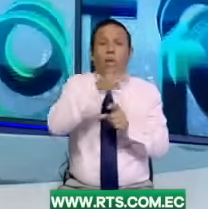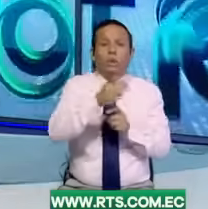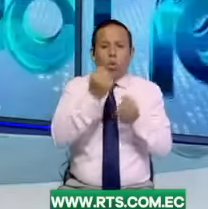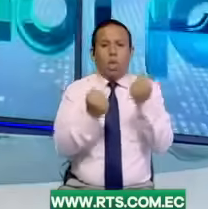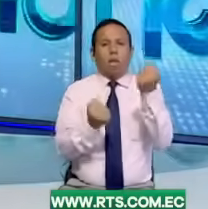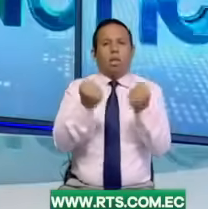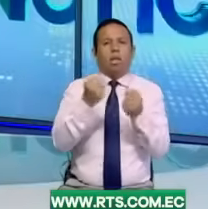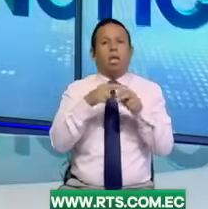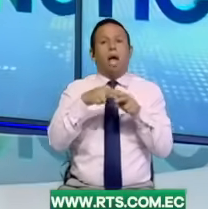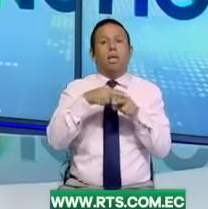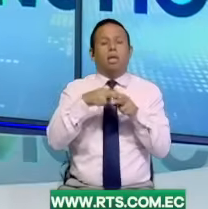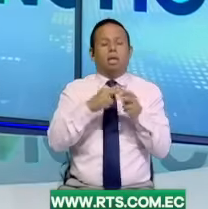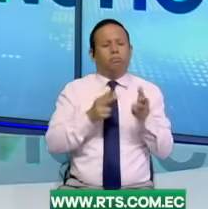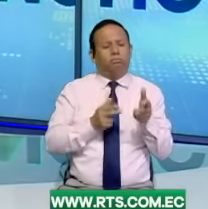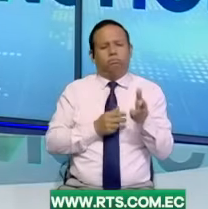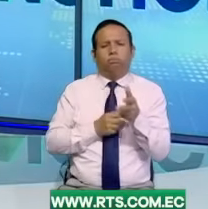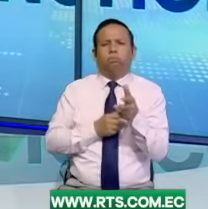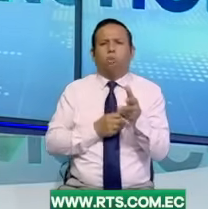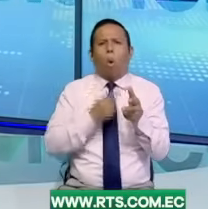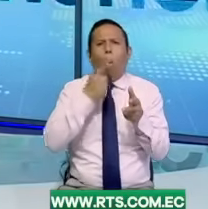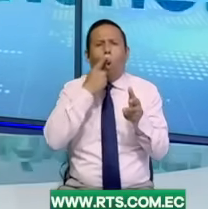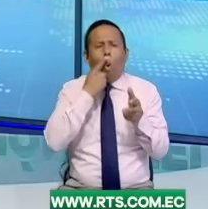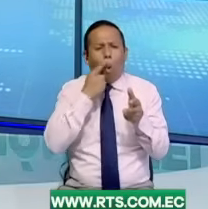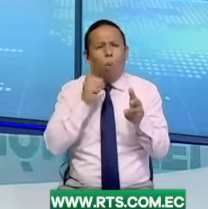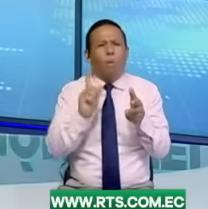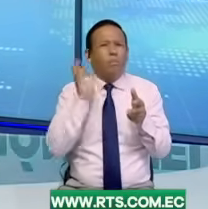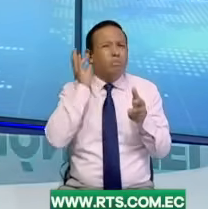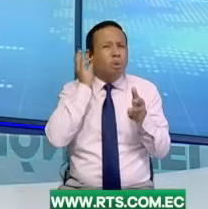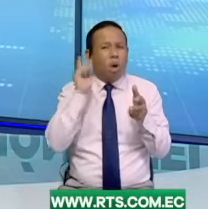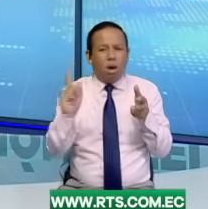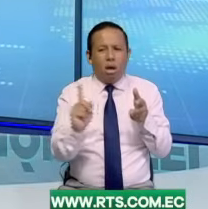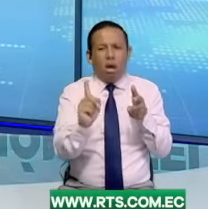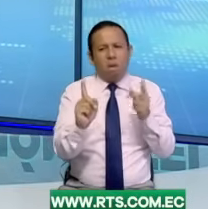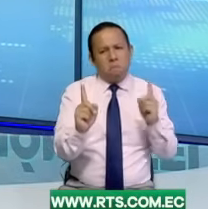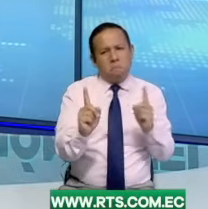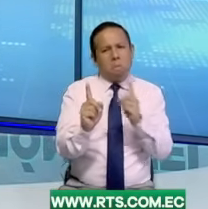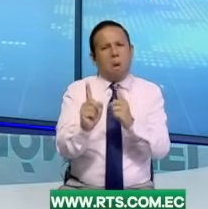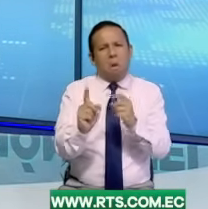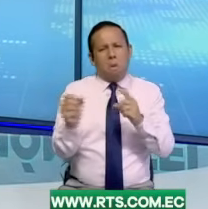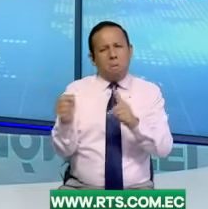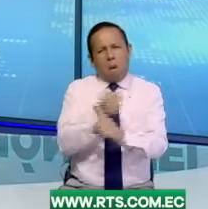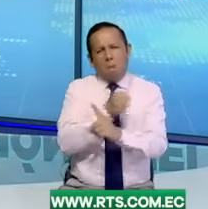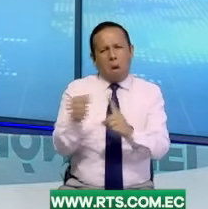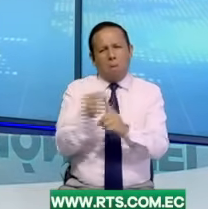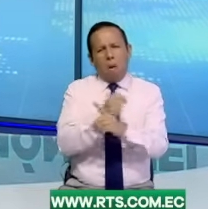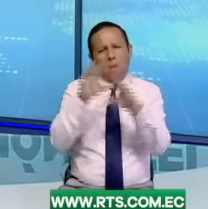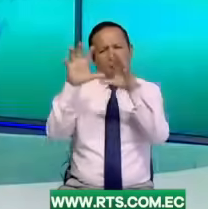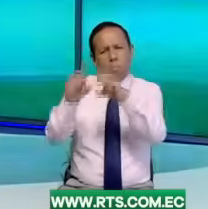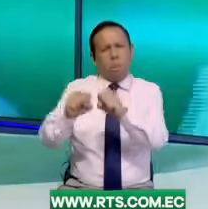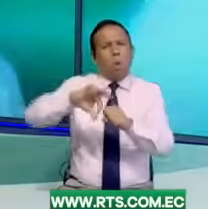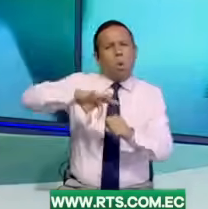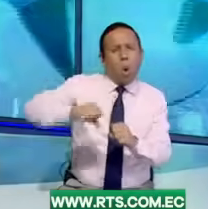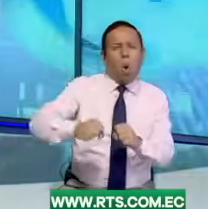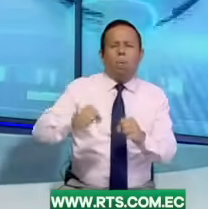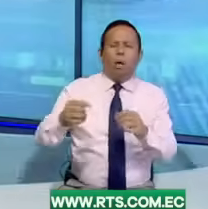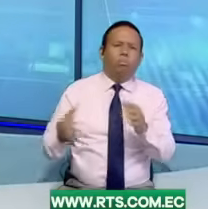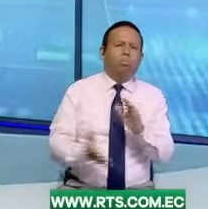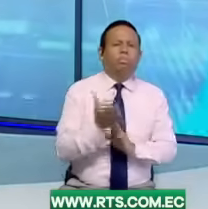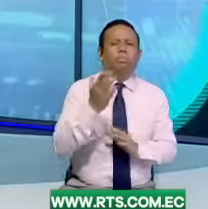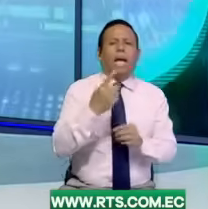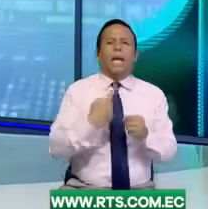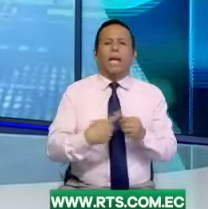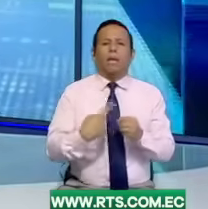taxi forcejea, golpea y roba a una mujer en Quito. El hecho es investigado por las autoridades.